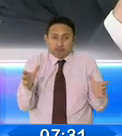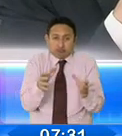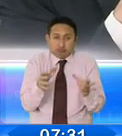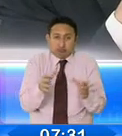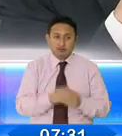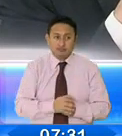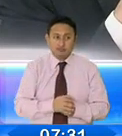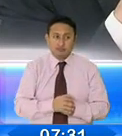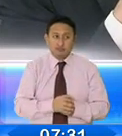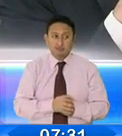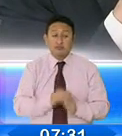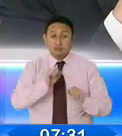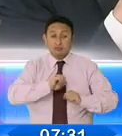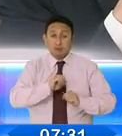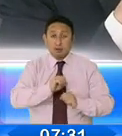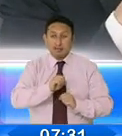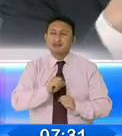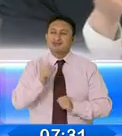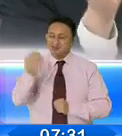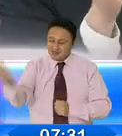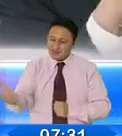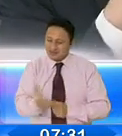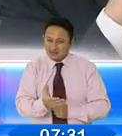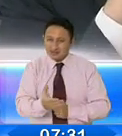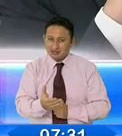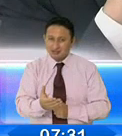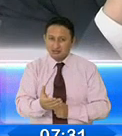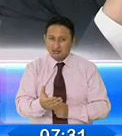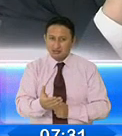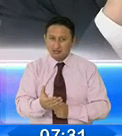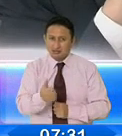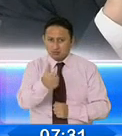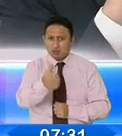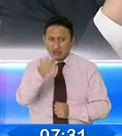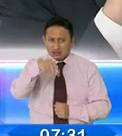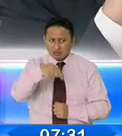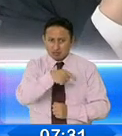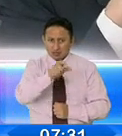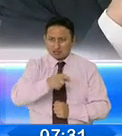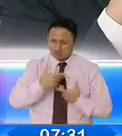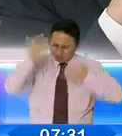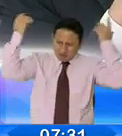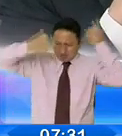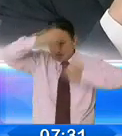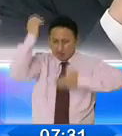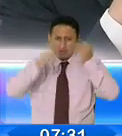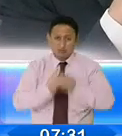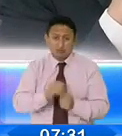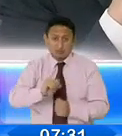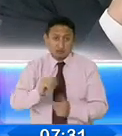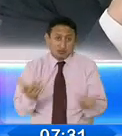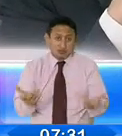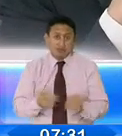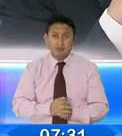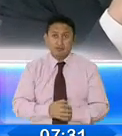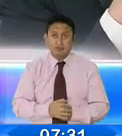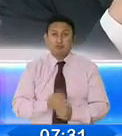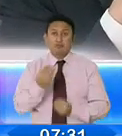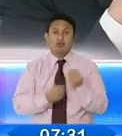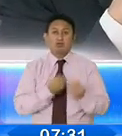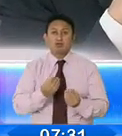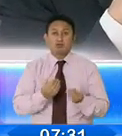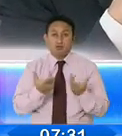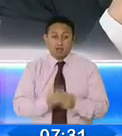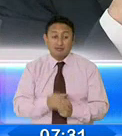no nos reciben pues de la mejor manera. Totalmente de acuerdo, nos reciben con palos y piedras. Exactamente, entonces procedemos a desalojar porque en